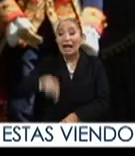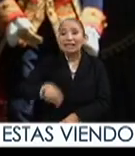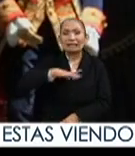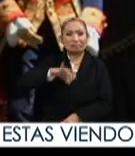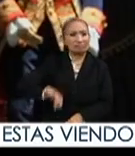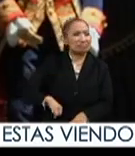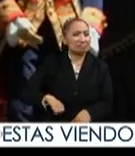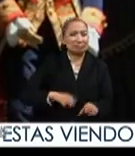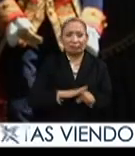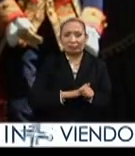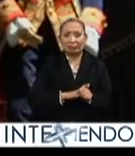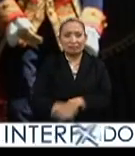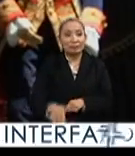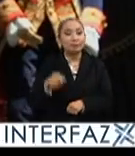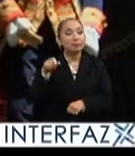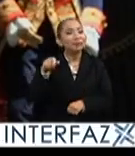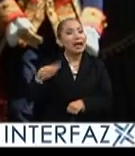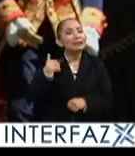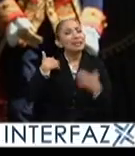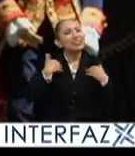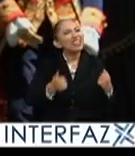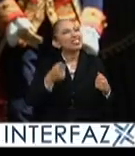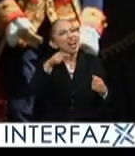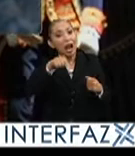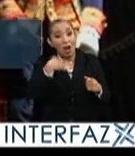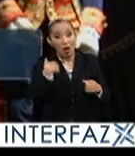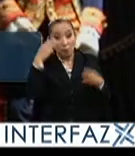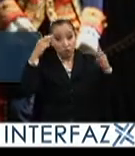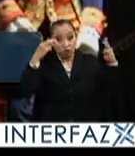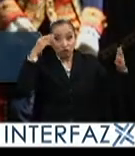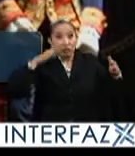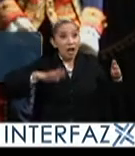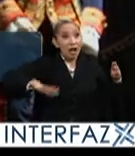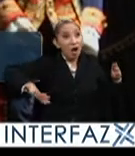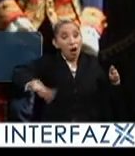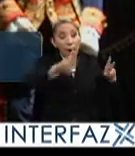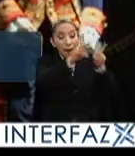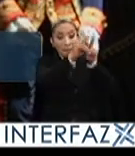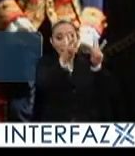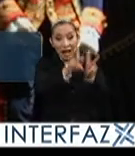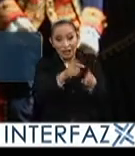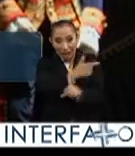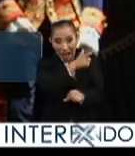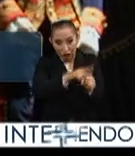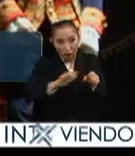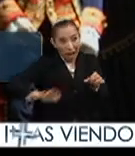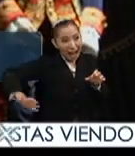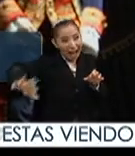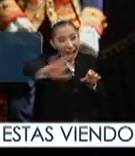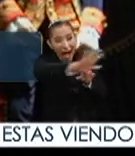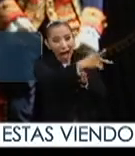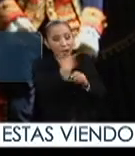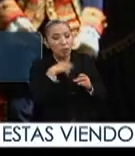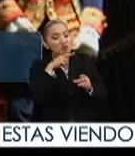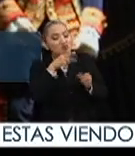bien interesante es entender que en este museo el Palacio Nacional toma voz y puede